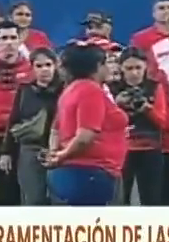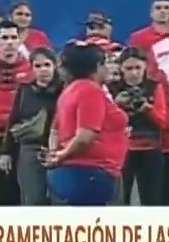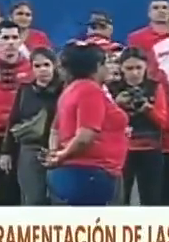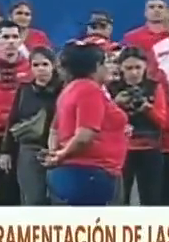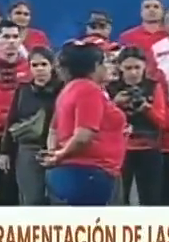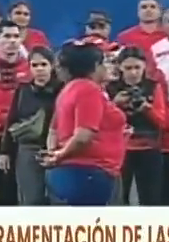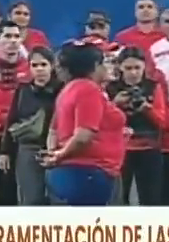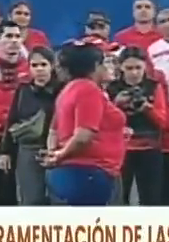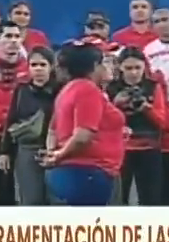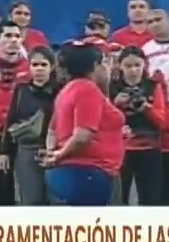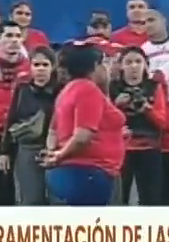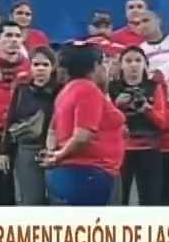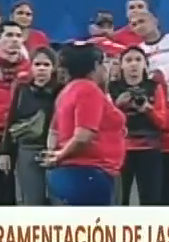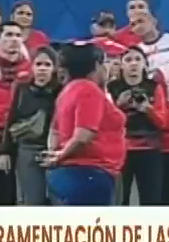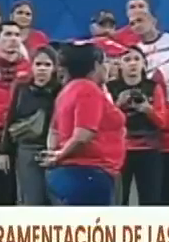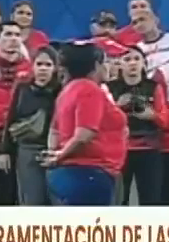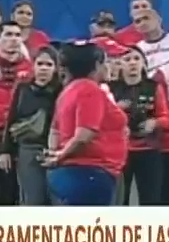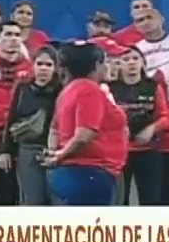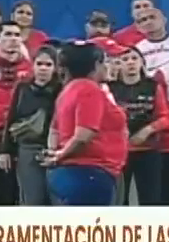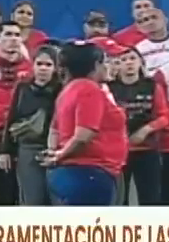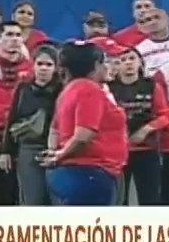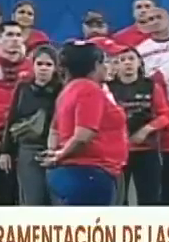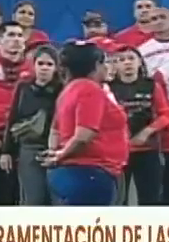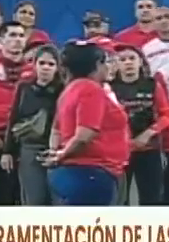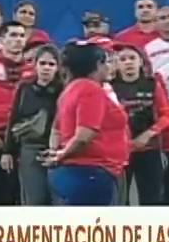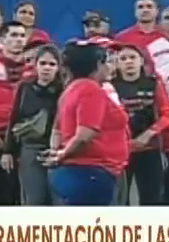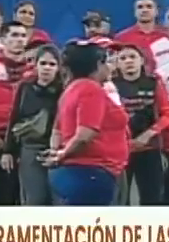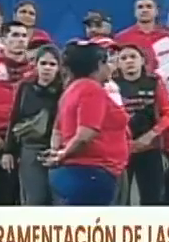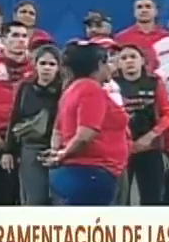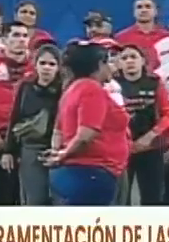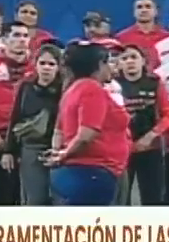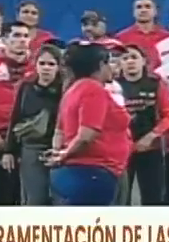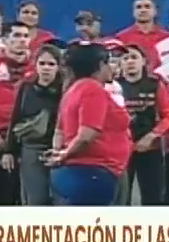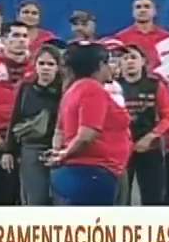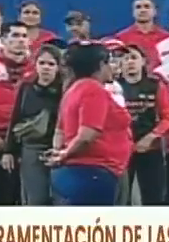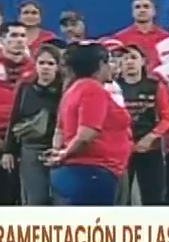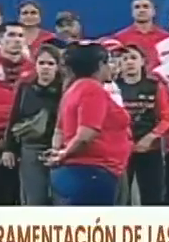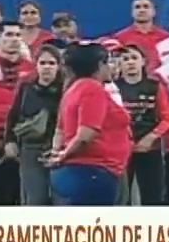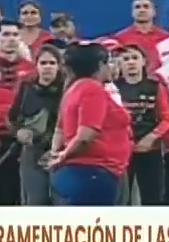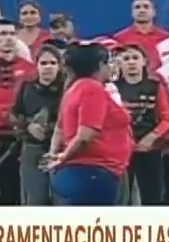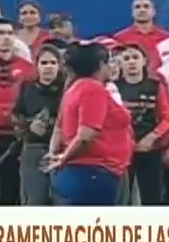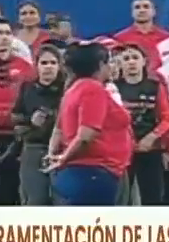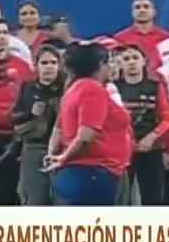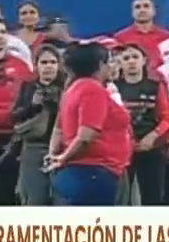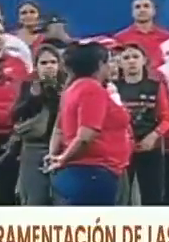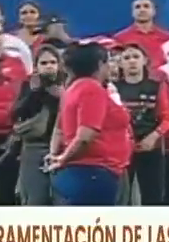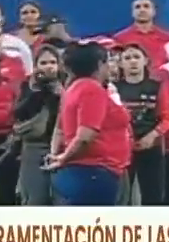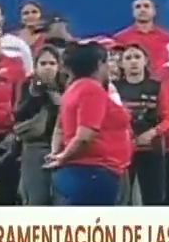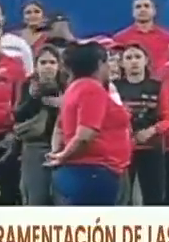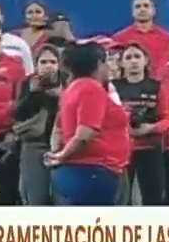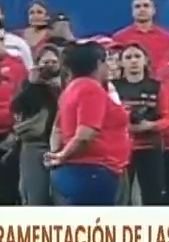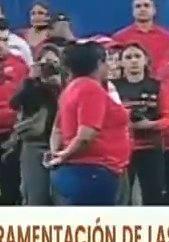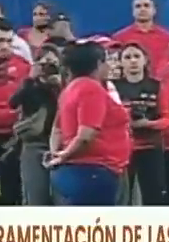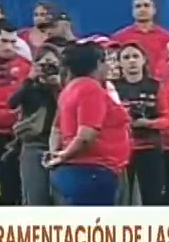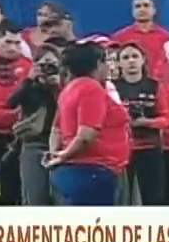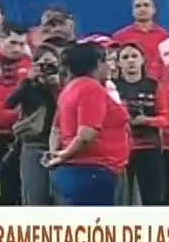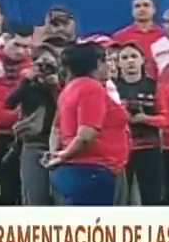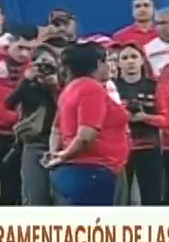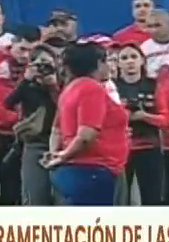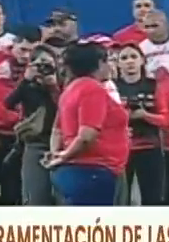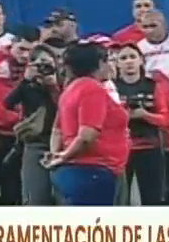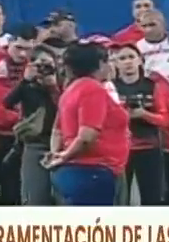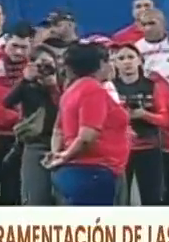clave de la bombona de gas la que no se rinde nunca y el tiempo le